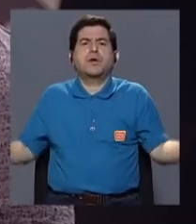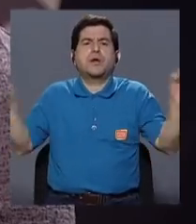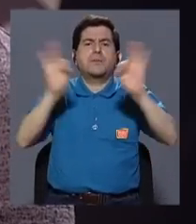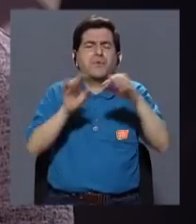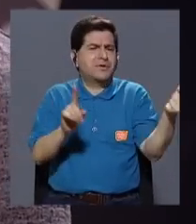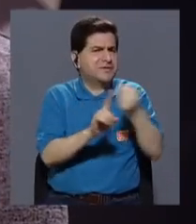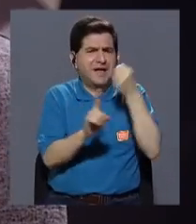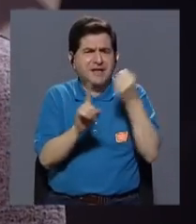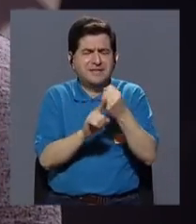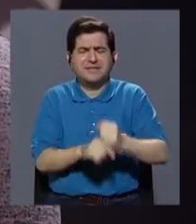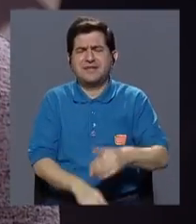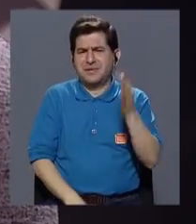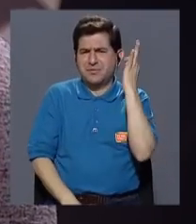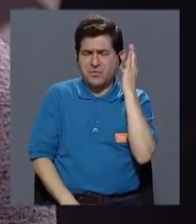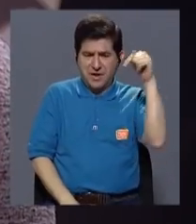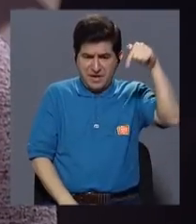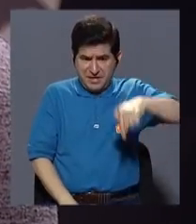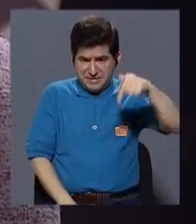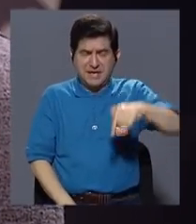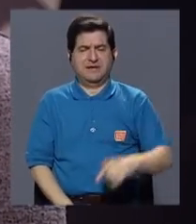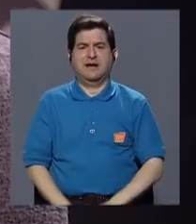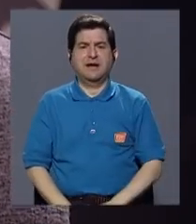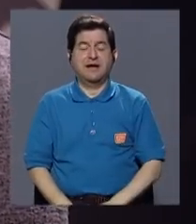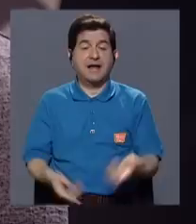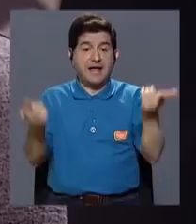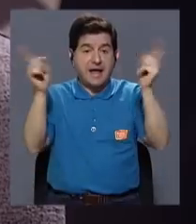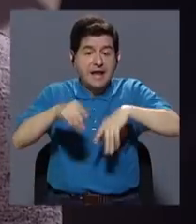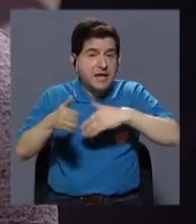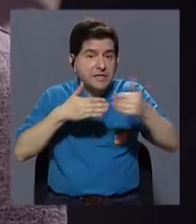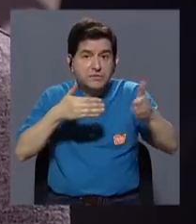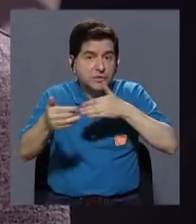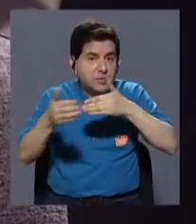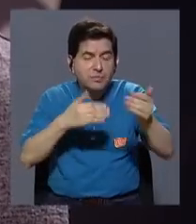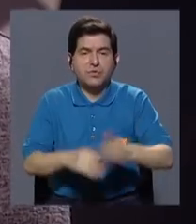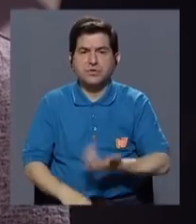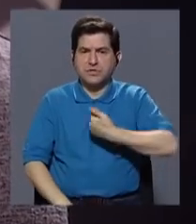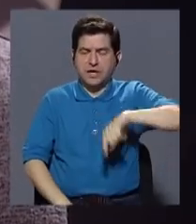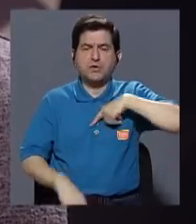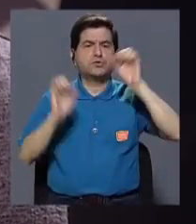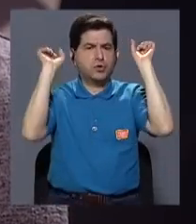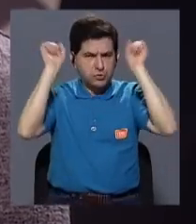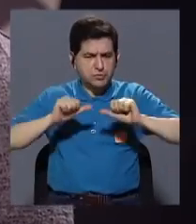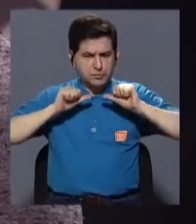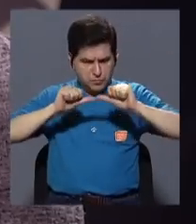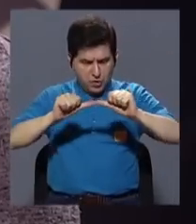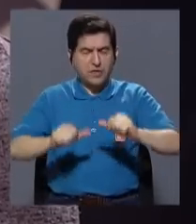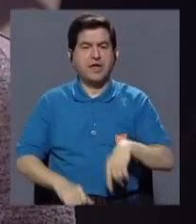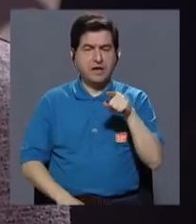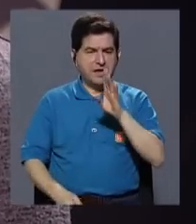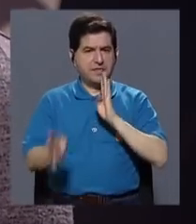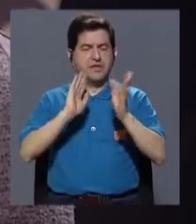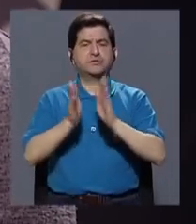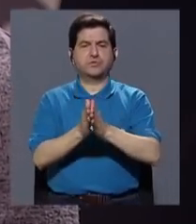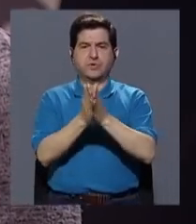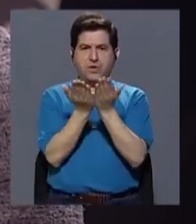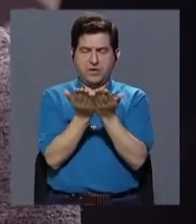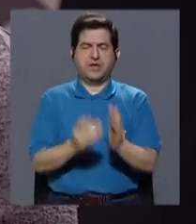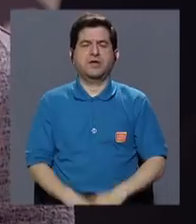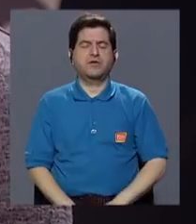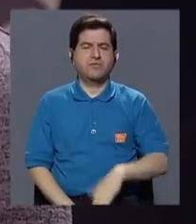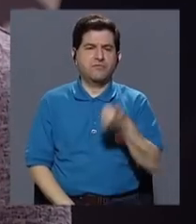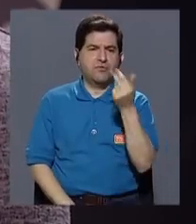importante no es la violencia que vivimos las mujeres aquí sino el hecho de que a pesar de ella nos hagamos posibles y de eso es de lo que habla este libro